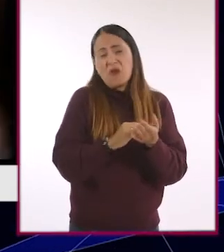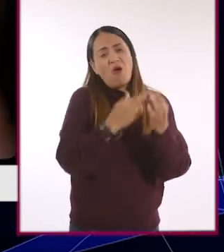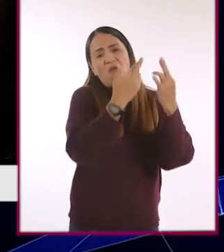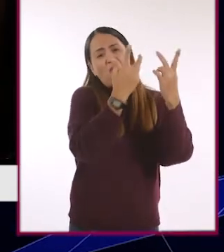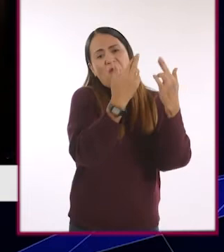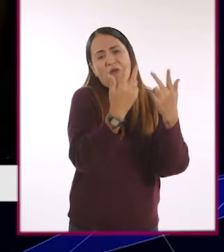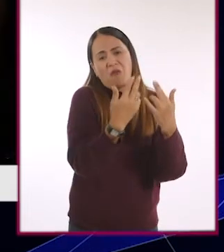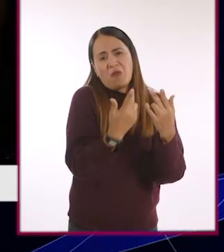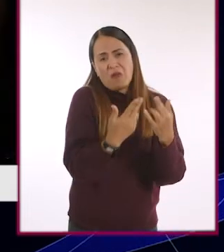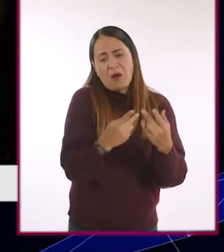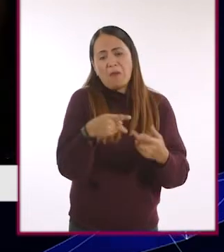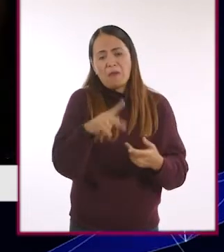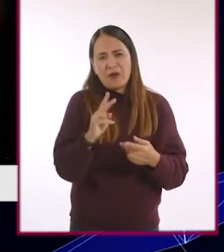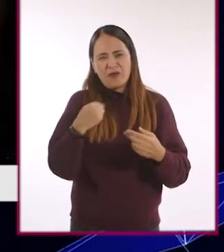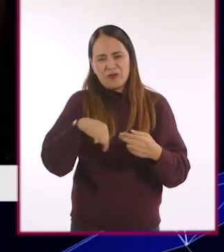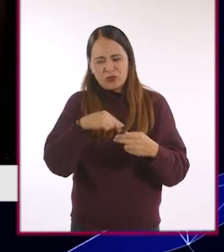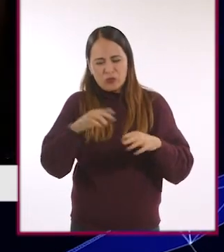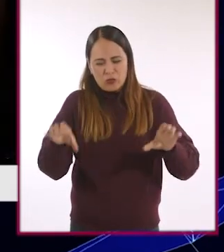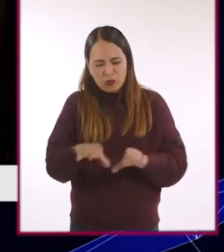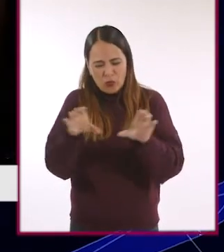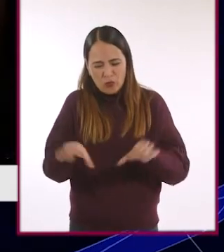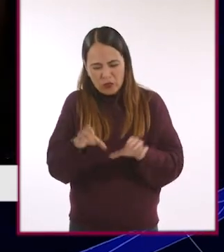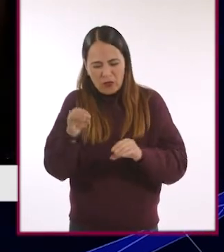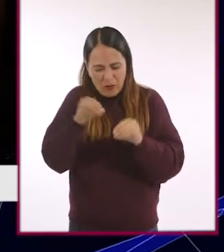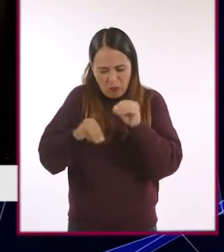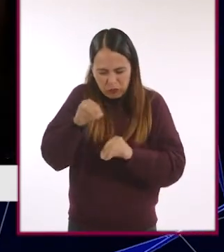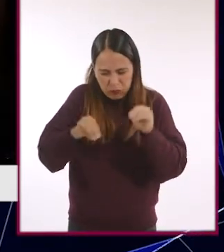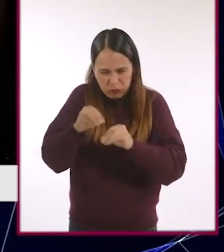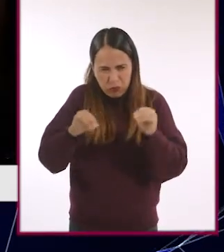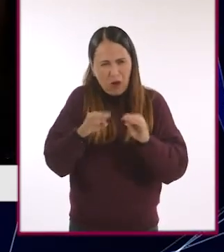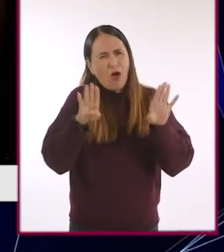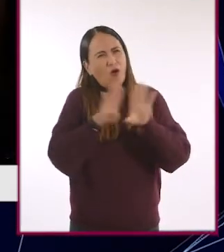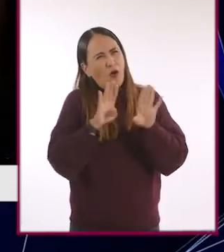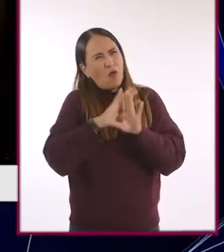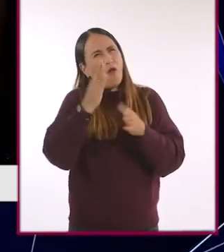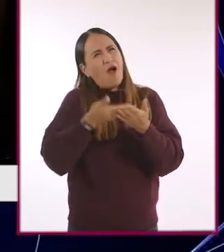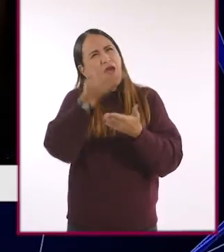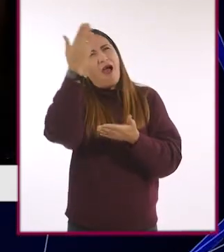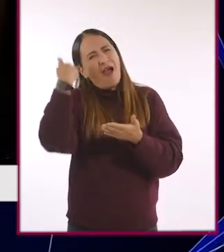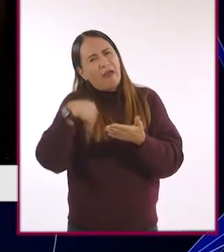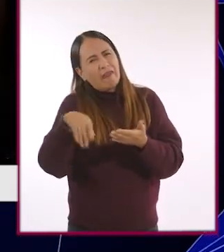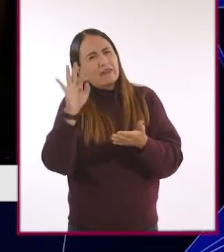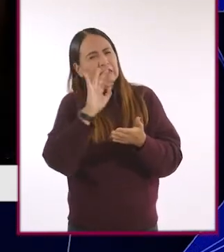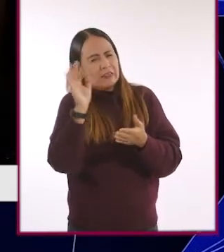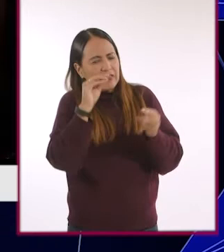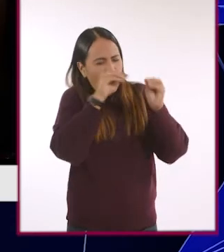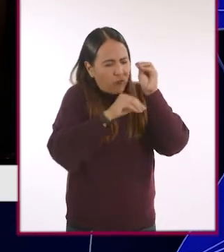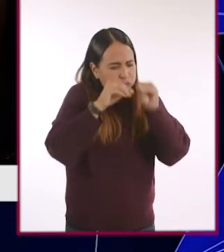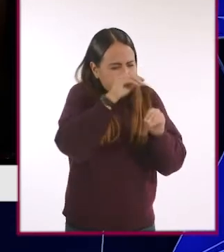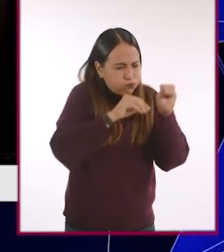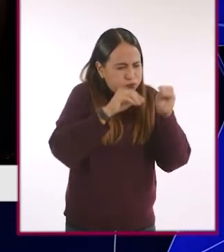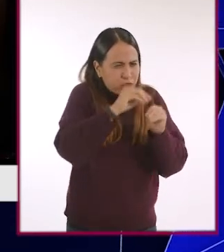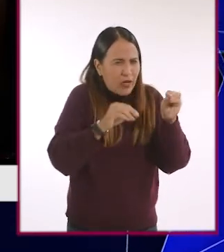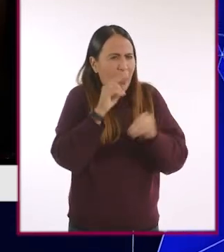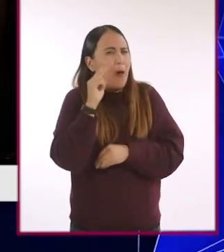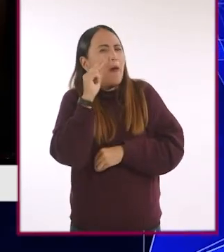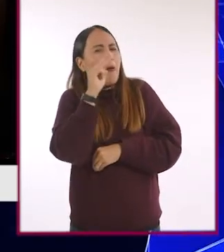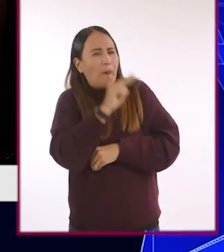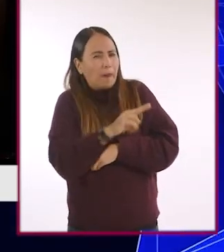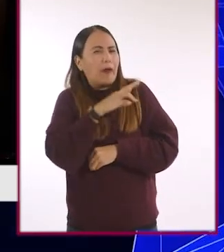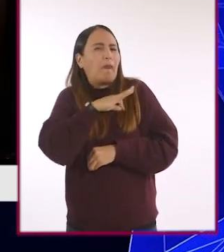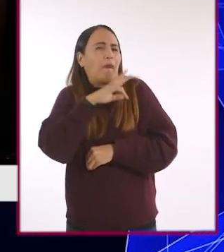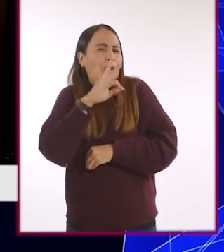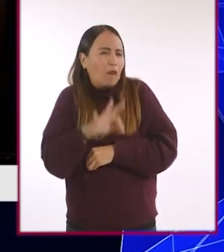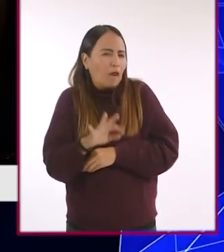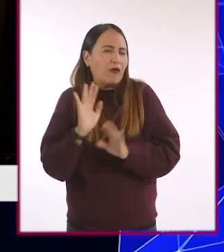lo reconstruimos en cómo se veía en su época, y otras películas también de época de nuestro país o de otros lugares,